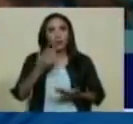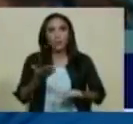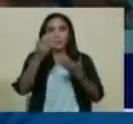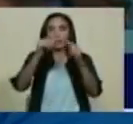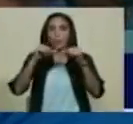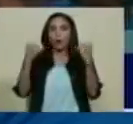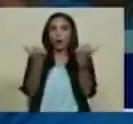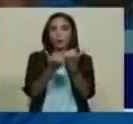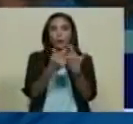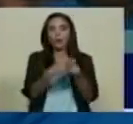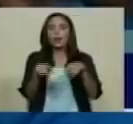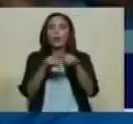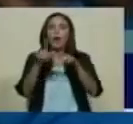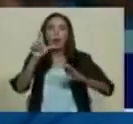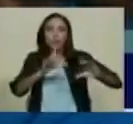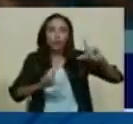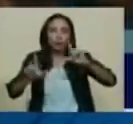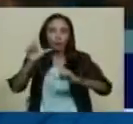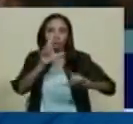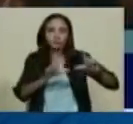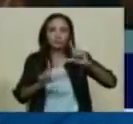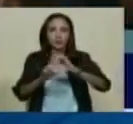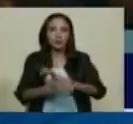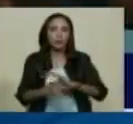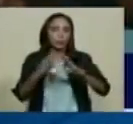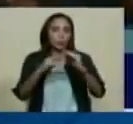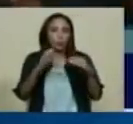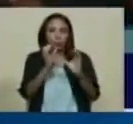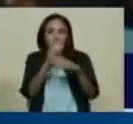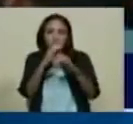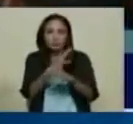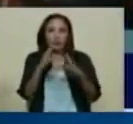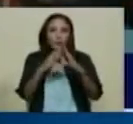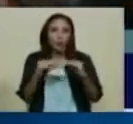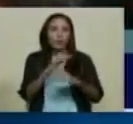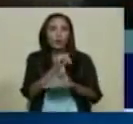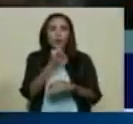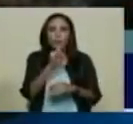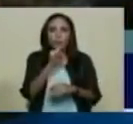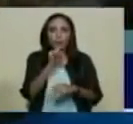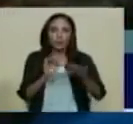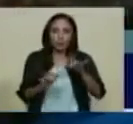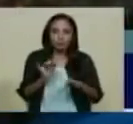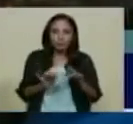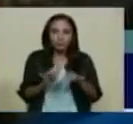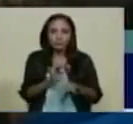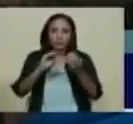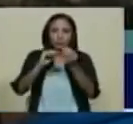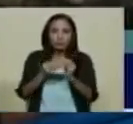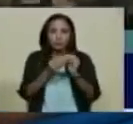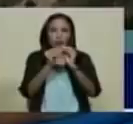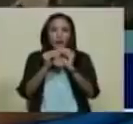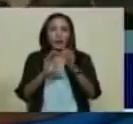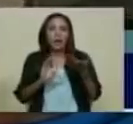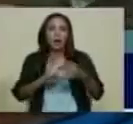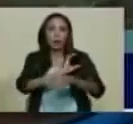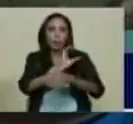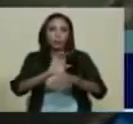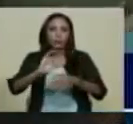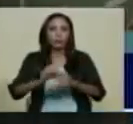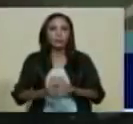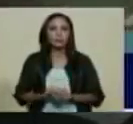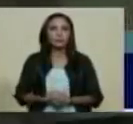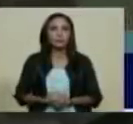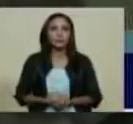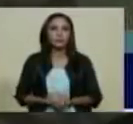los laboratorios donde nuestro Centro Nacional de Desarrollo Informático y de Tecnología, como el CENDIC, que es